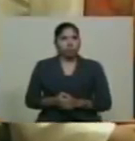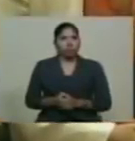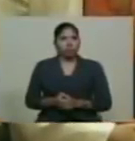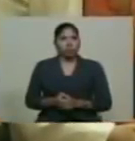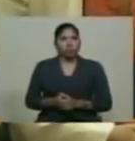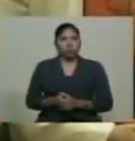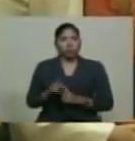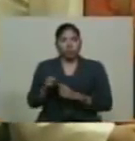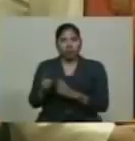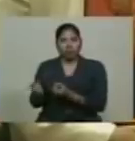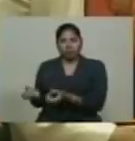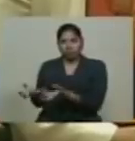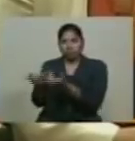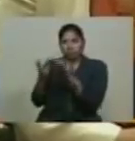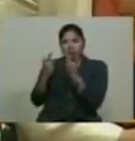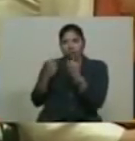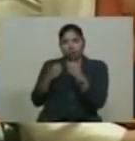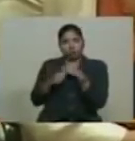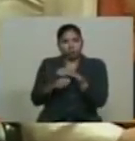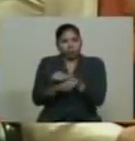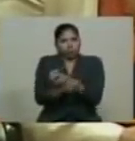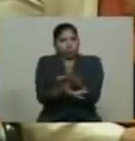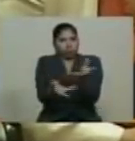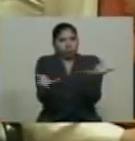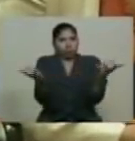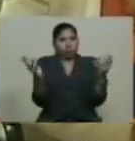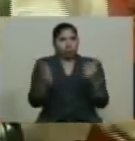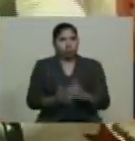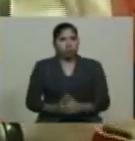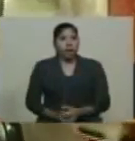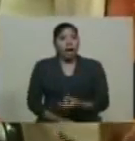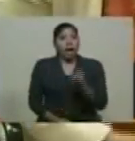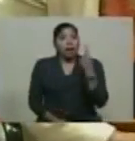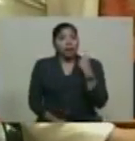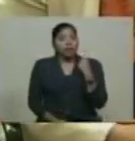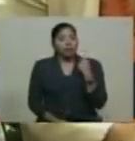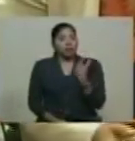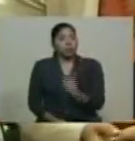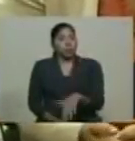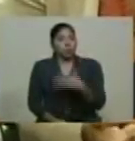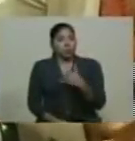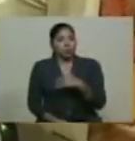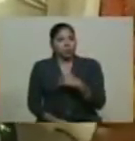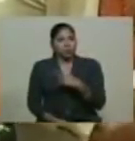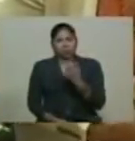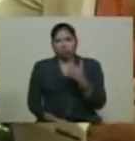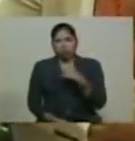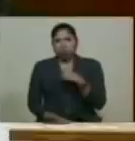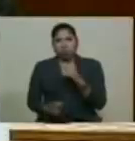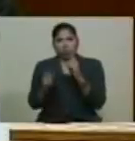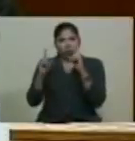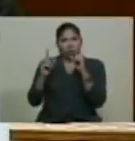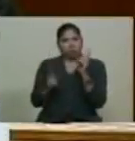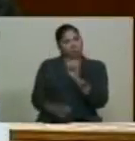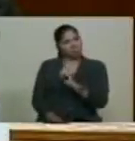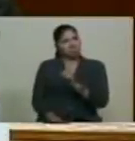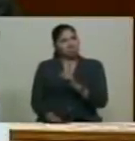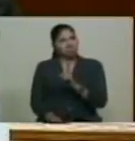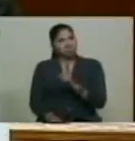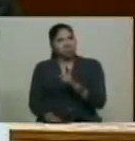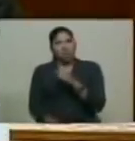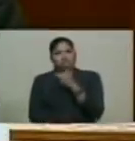transmitió ayer. En verdad no nos sorprende, ¿no? No nos sorprende esa